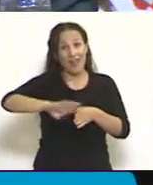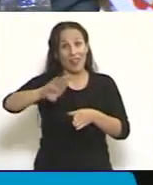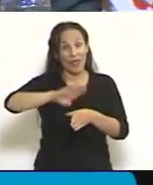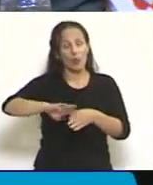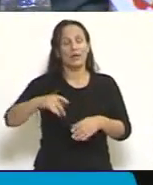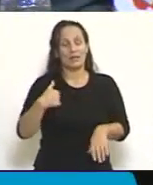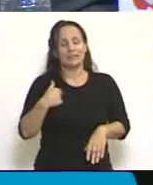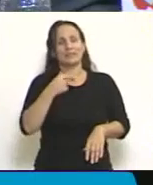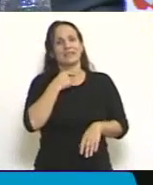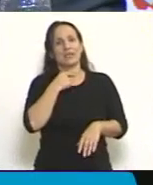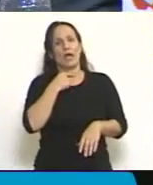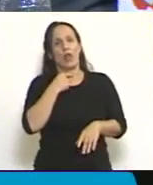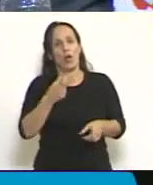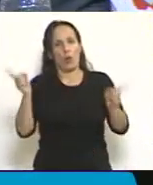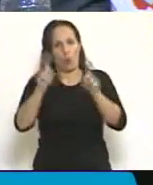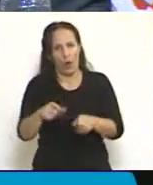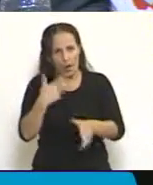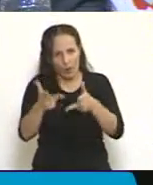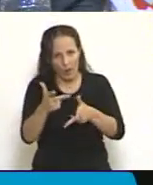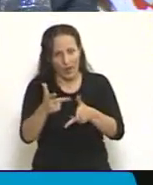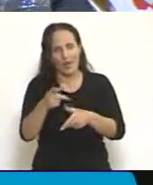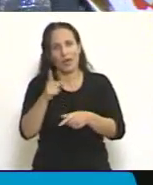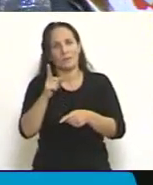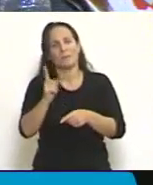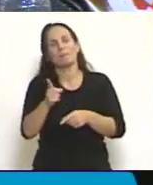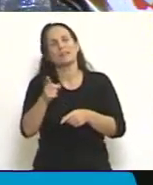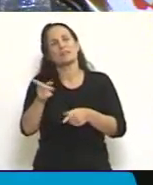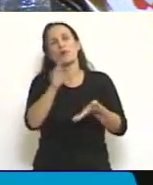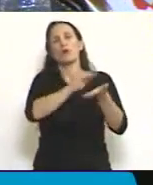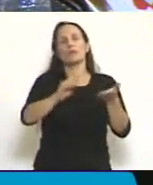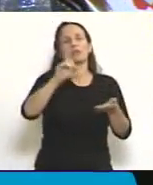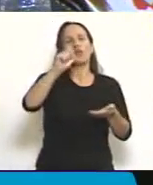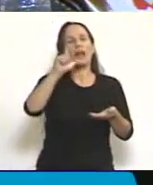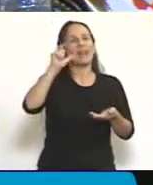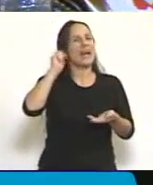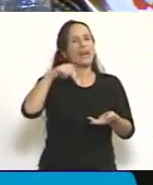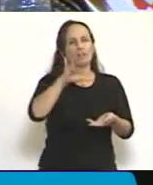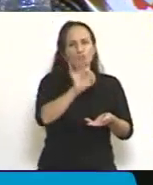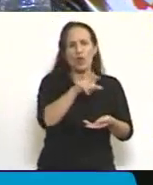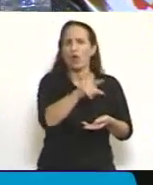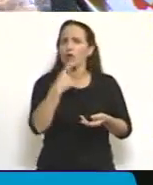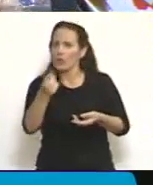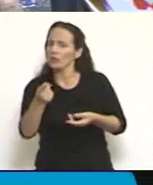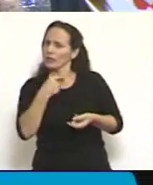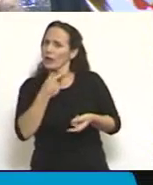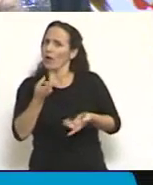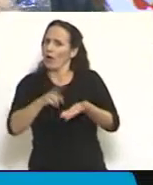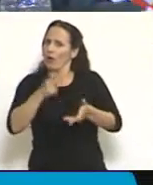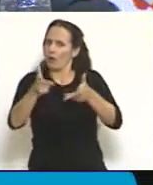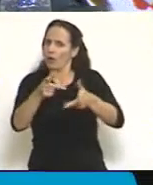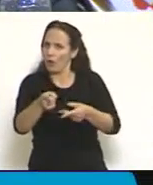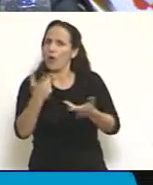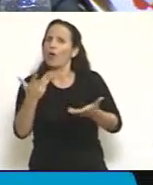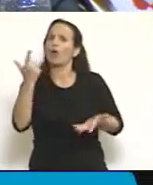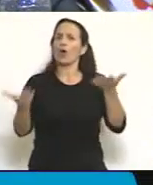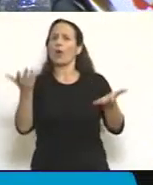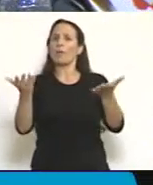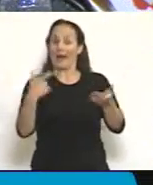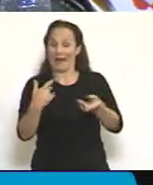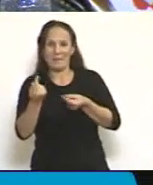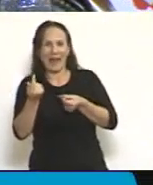la sustentabilidad de los fondos que hoy administra el ANSES, lo cual no es una cuestión menor, porque el presupuesto, de la totalidad